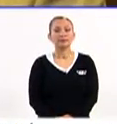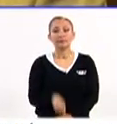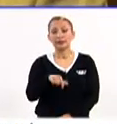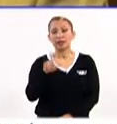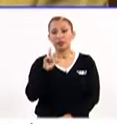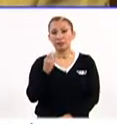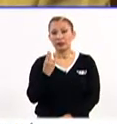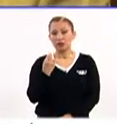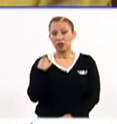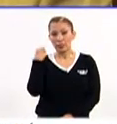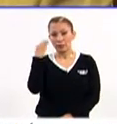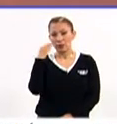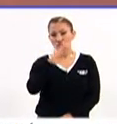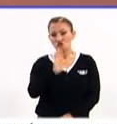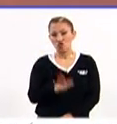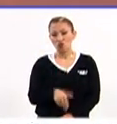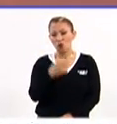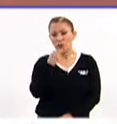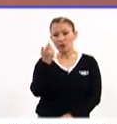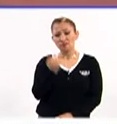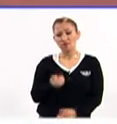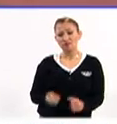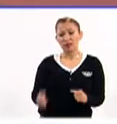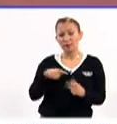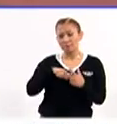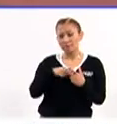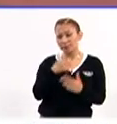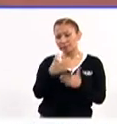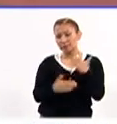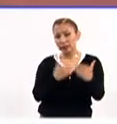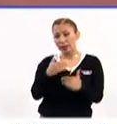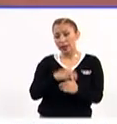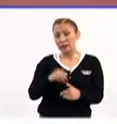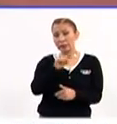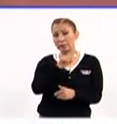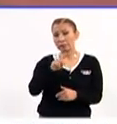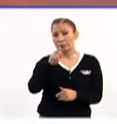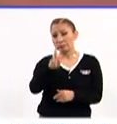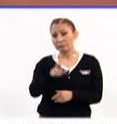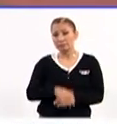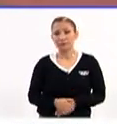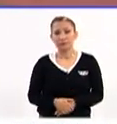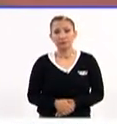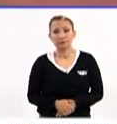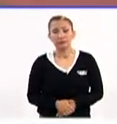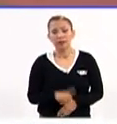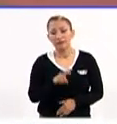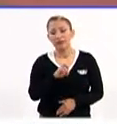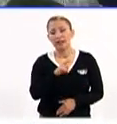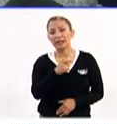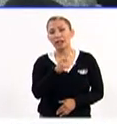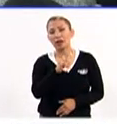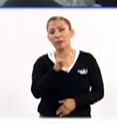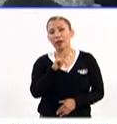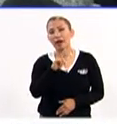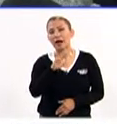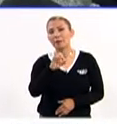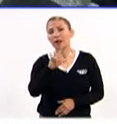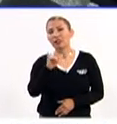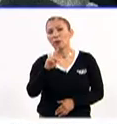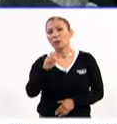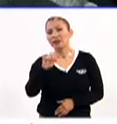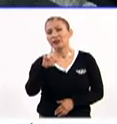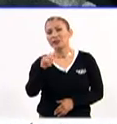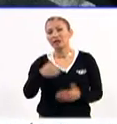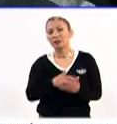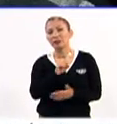Este lunes 25 de marzo falleció uno de los grandes forjadores de los medios públicos. Virgilio Caballero Pedraza nació el